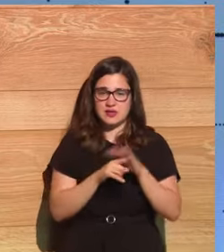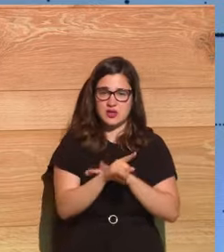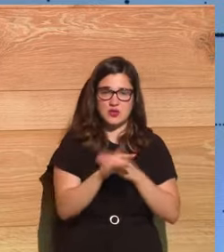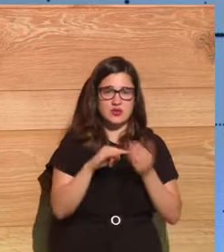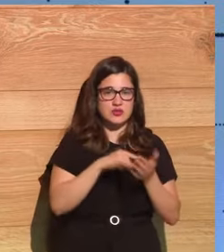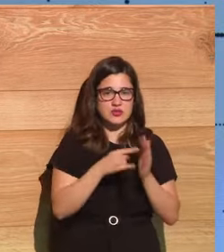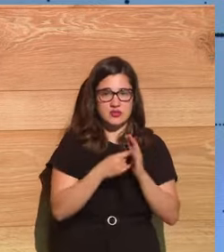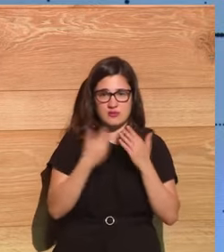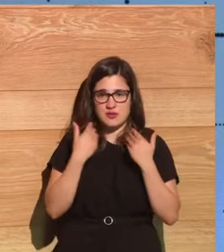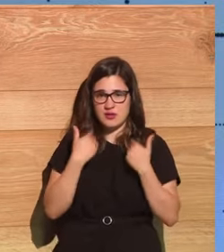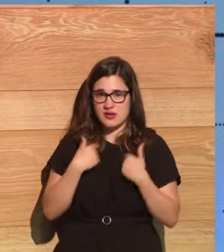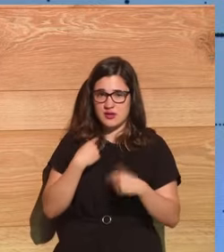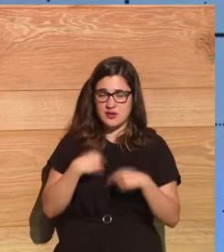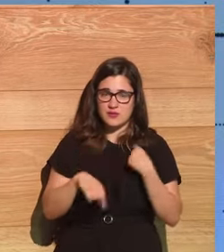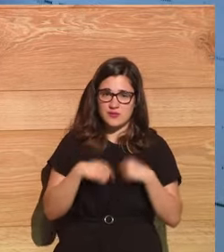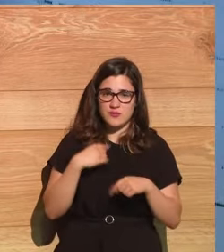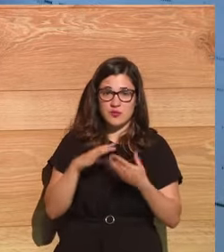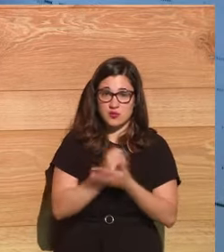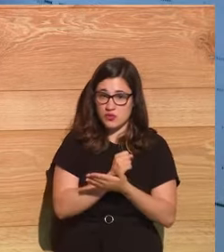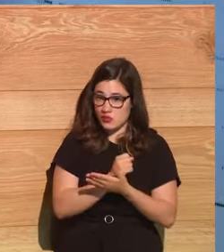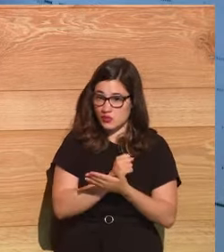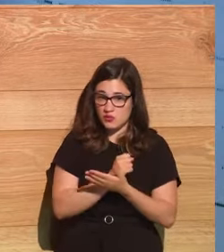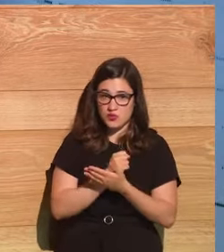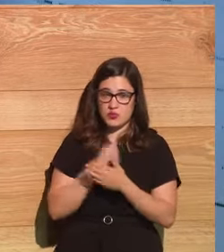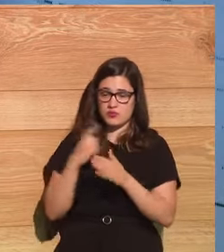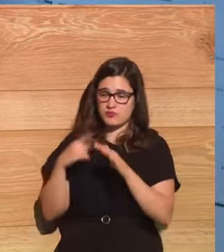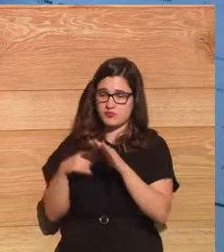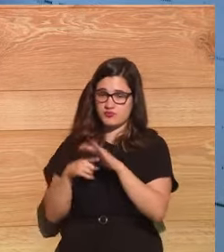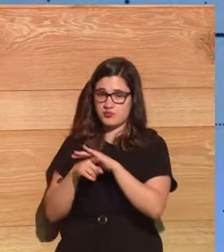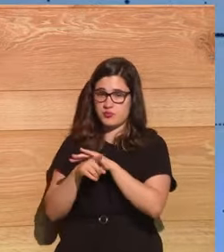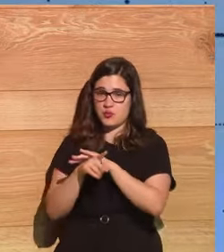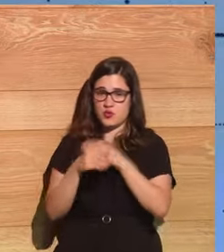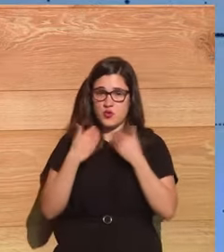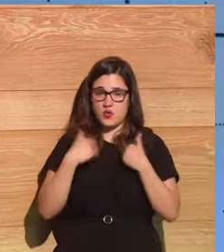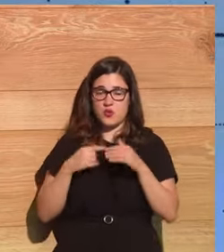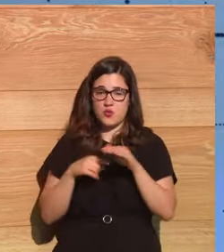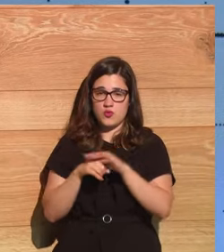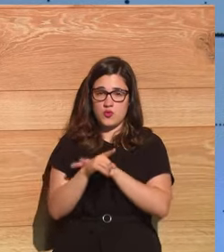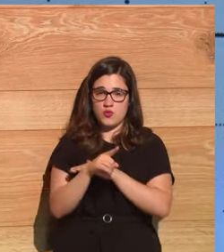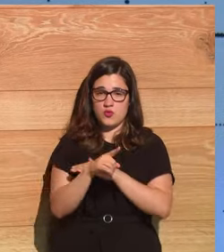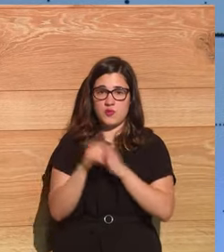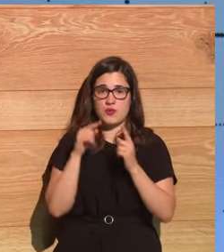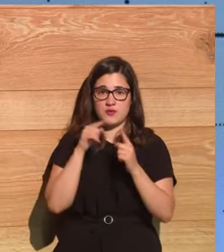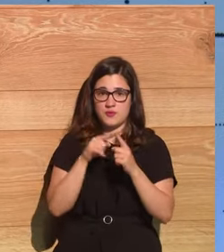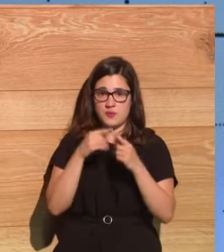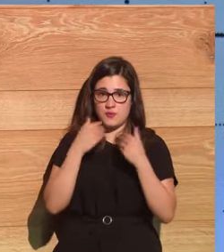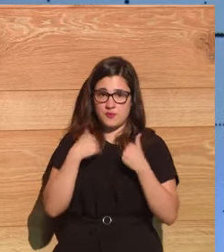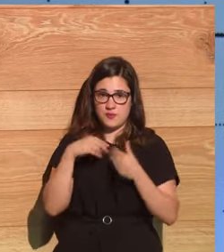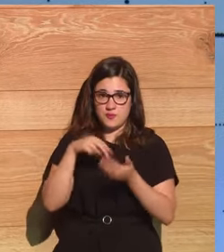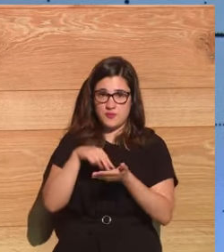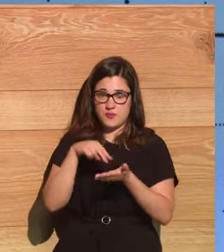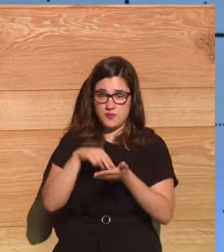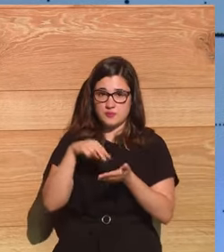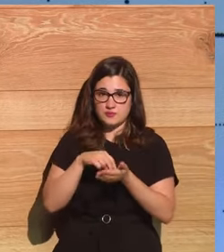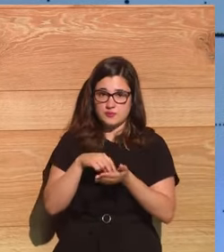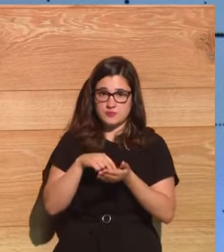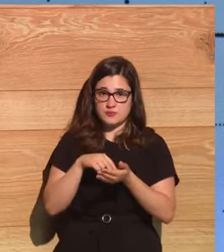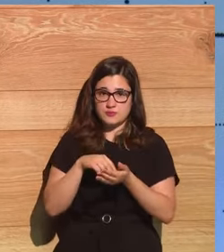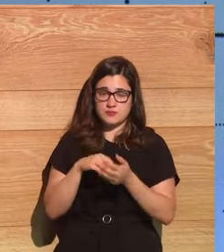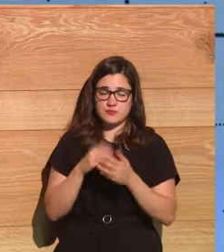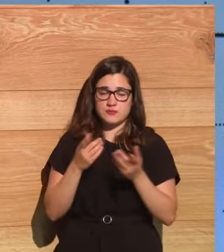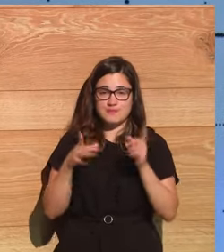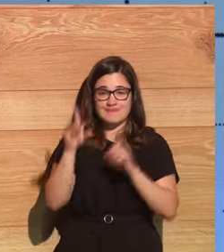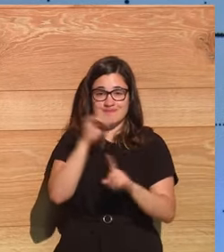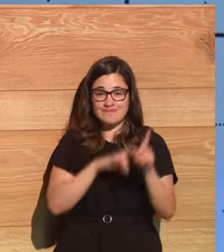sentidos desarrollaron y evolucionaron para la presencia física. Nuestra especie gana en las distancias cortas. Entonces, el problema es